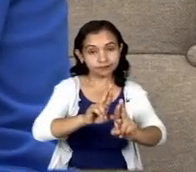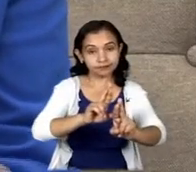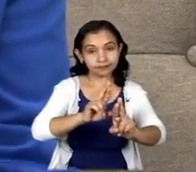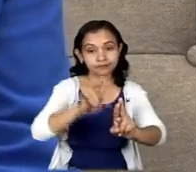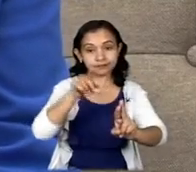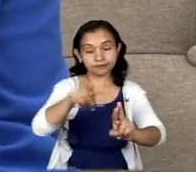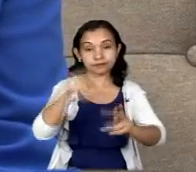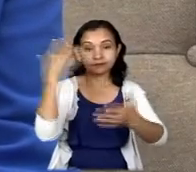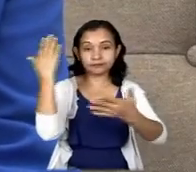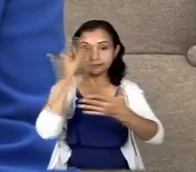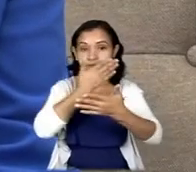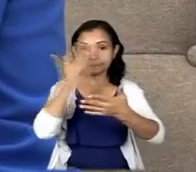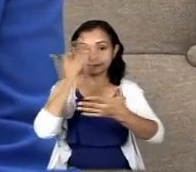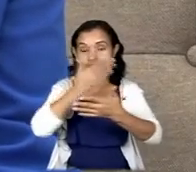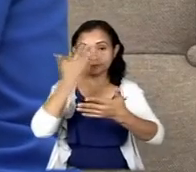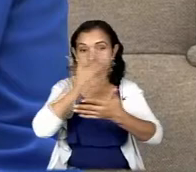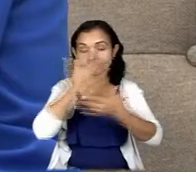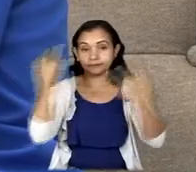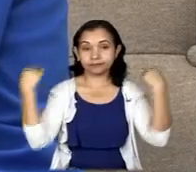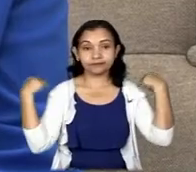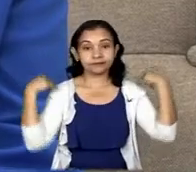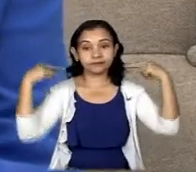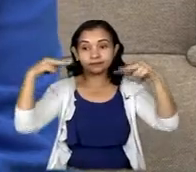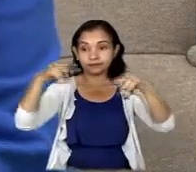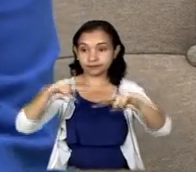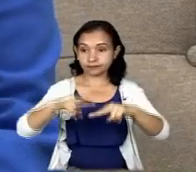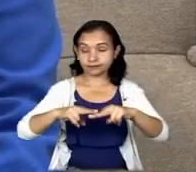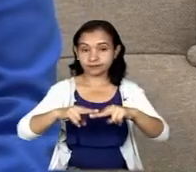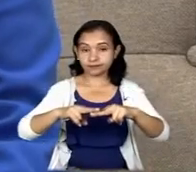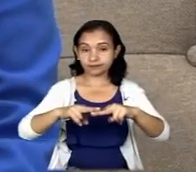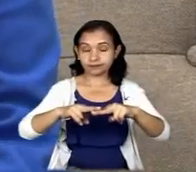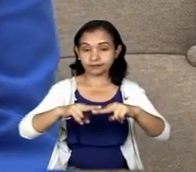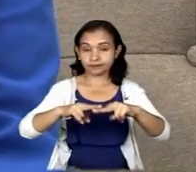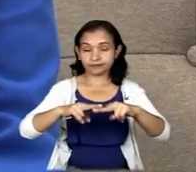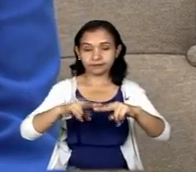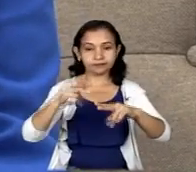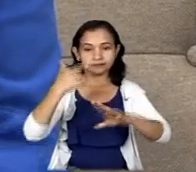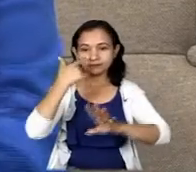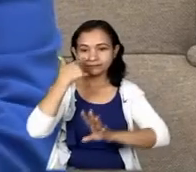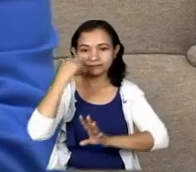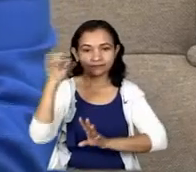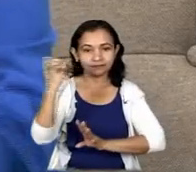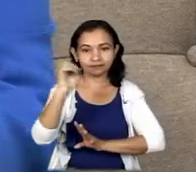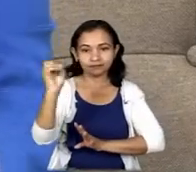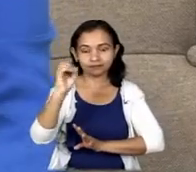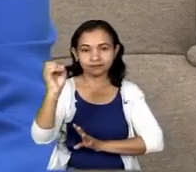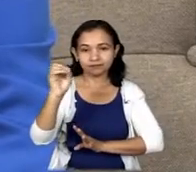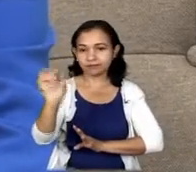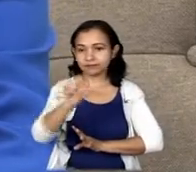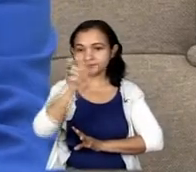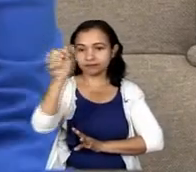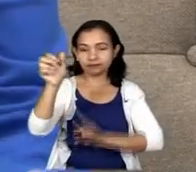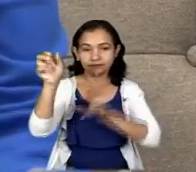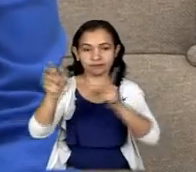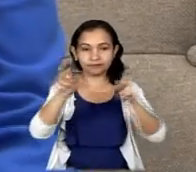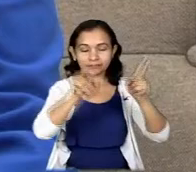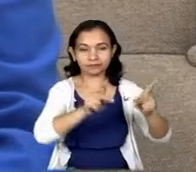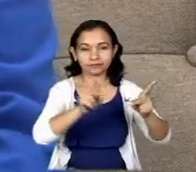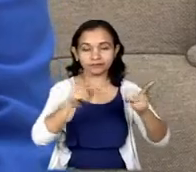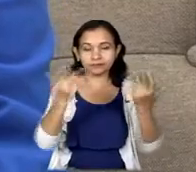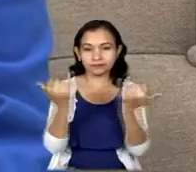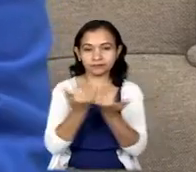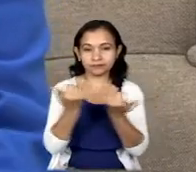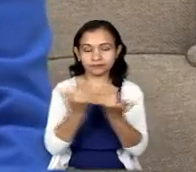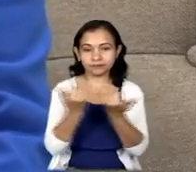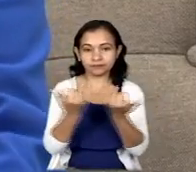esa carrera de docente. No hay nadie que yo conozca que sea un profesional que haya pasado por